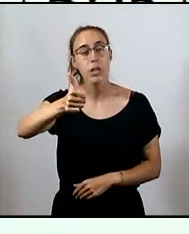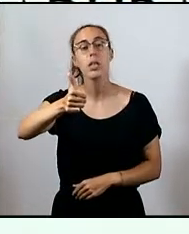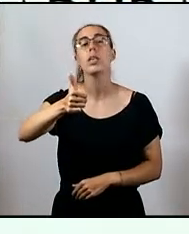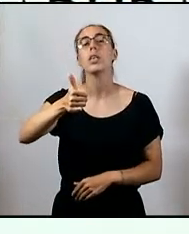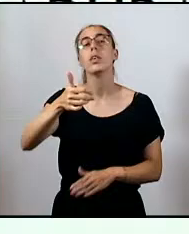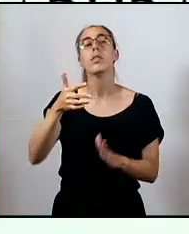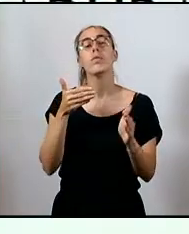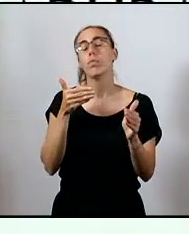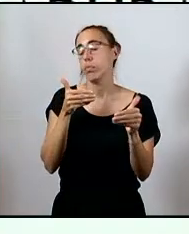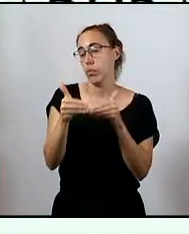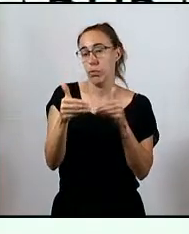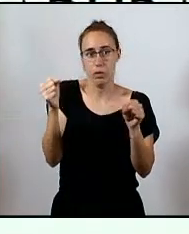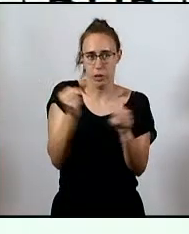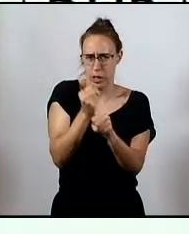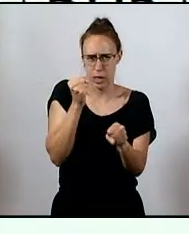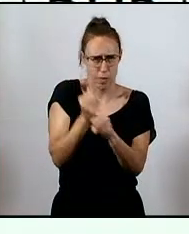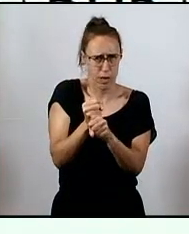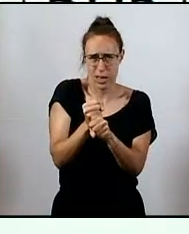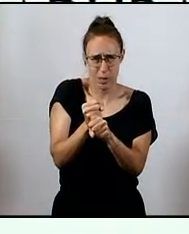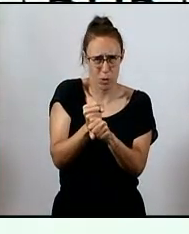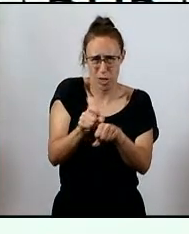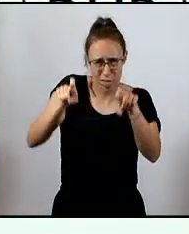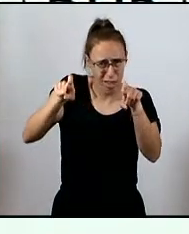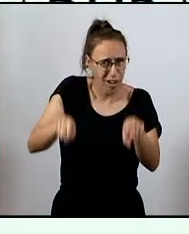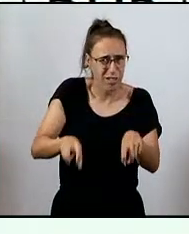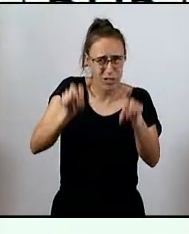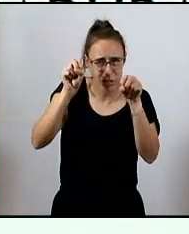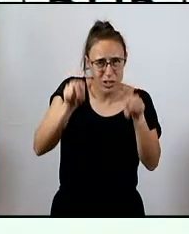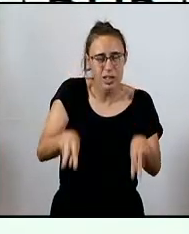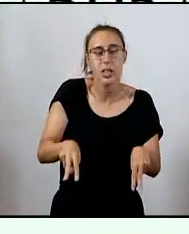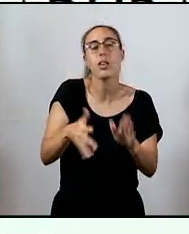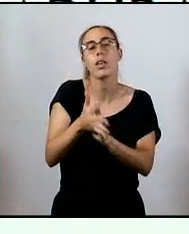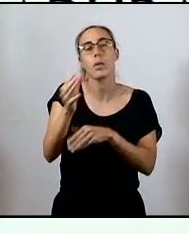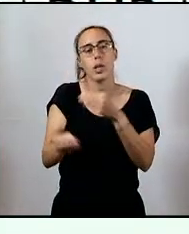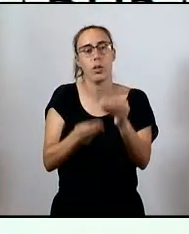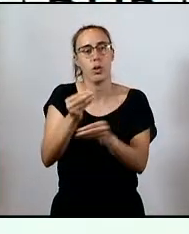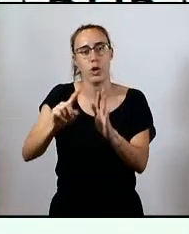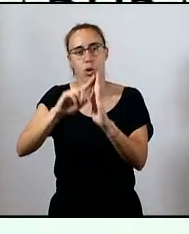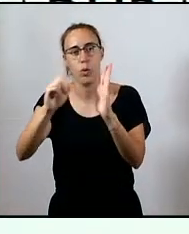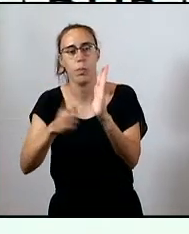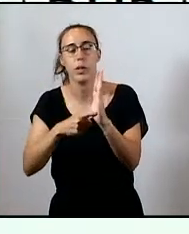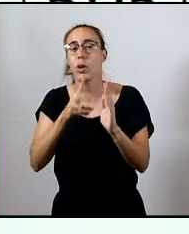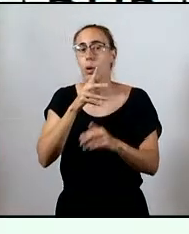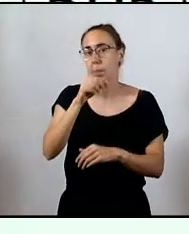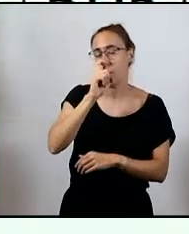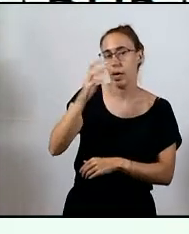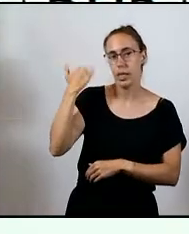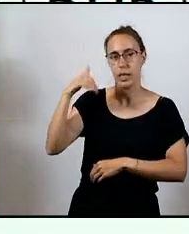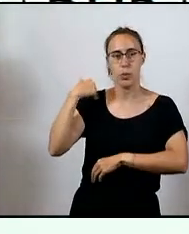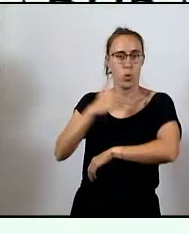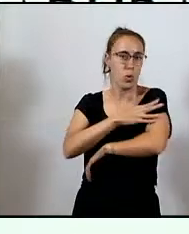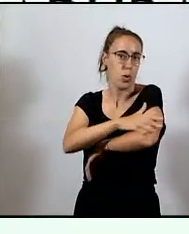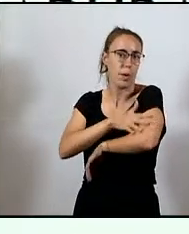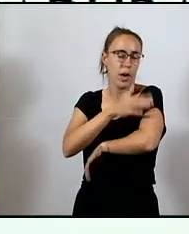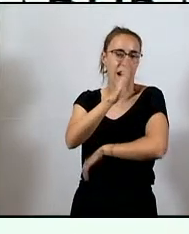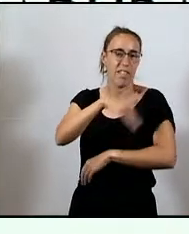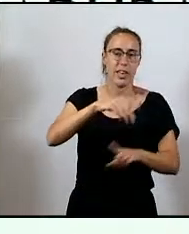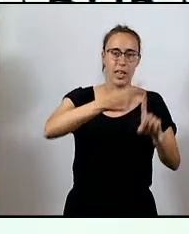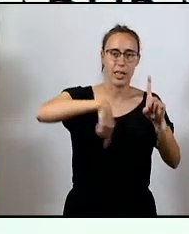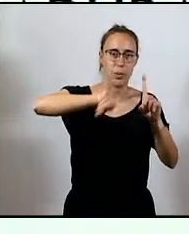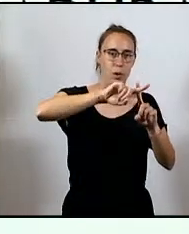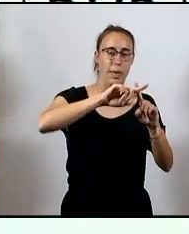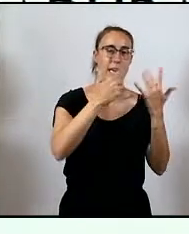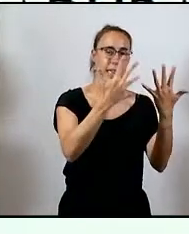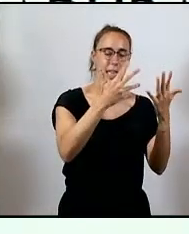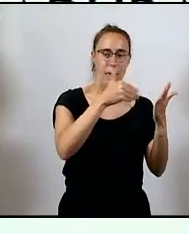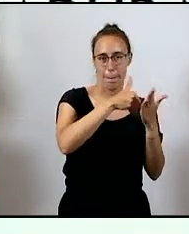trabajaremos sin descanso para ejecutarlo en su totalidad, no como hizo el anterior Gobierno, que se vio obligado a devolver 10 millones de los 15